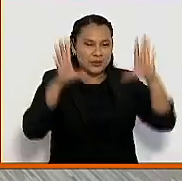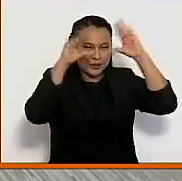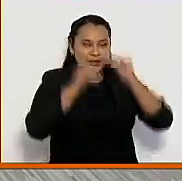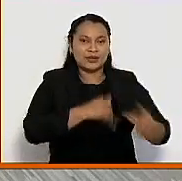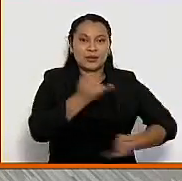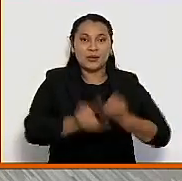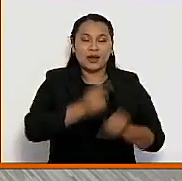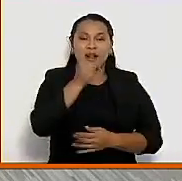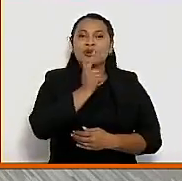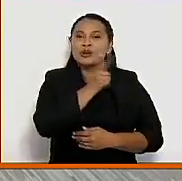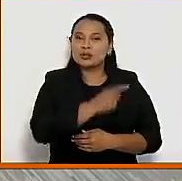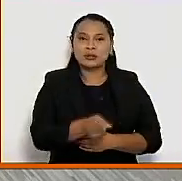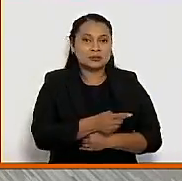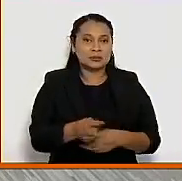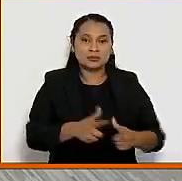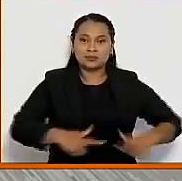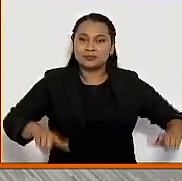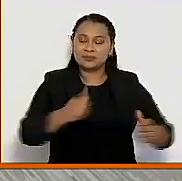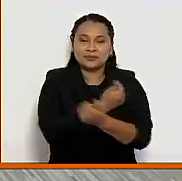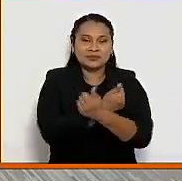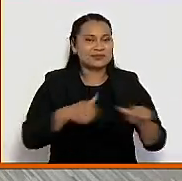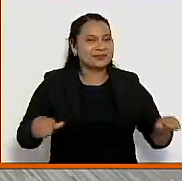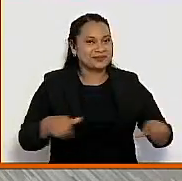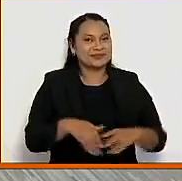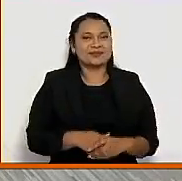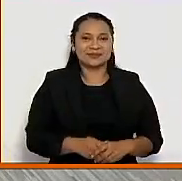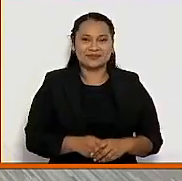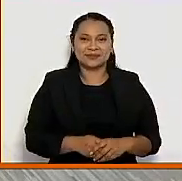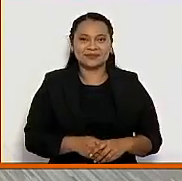A jugarse dicho con Loto, donde quiera que estés.